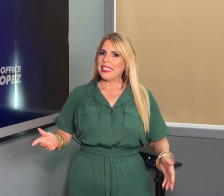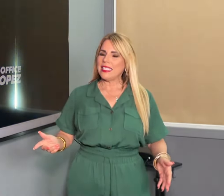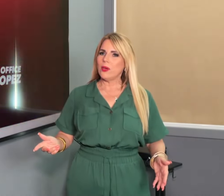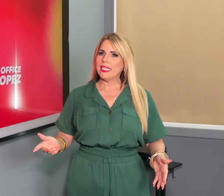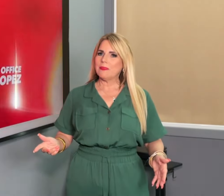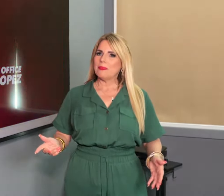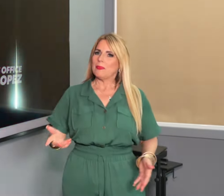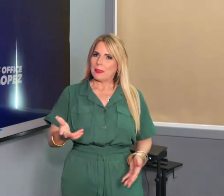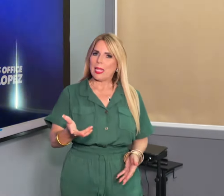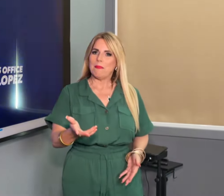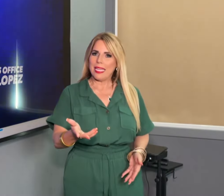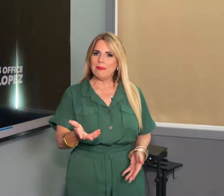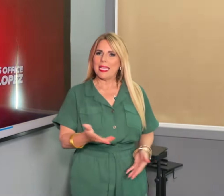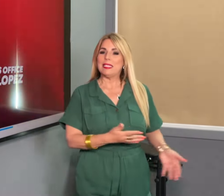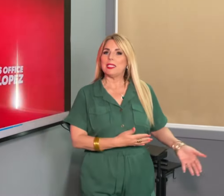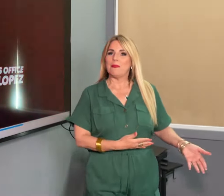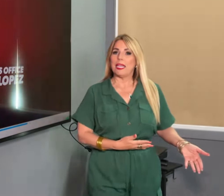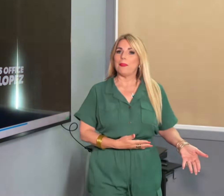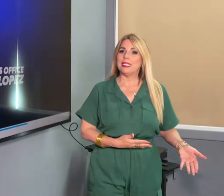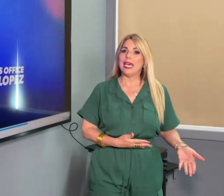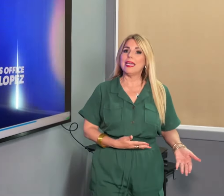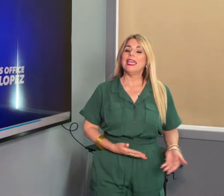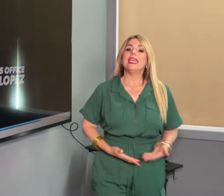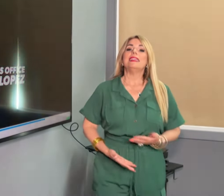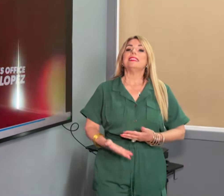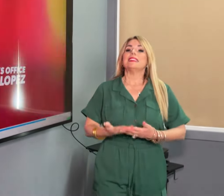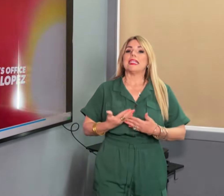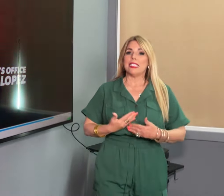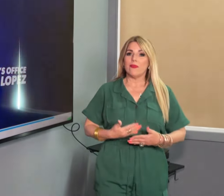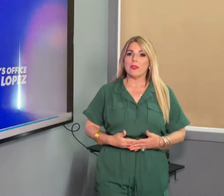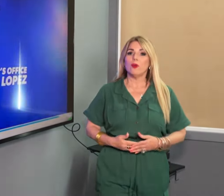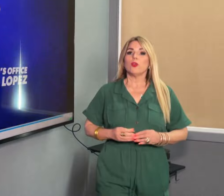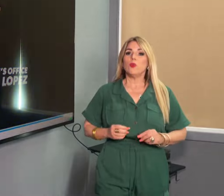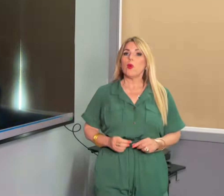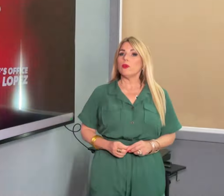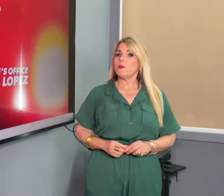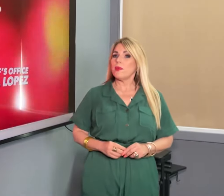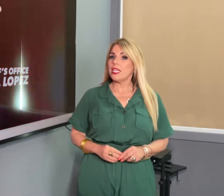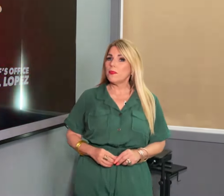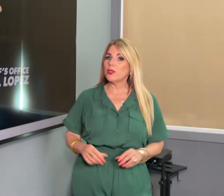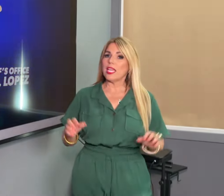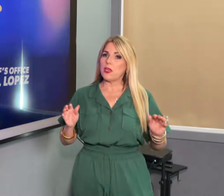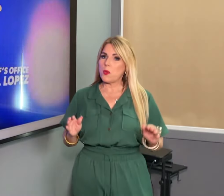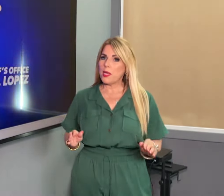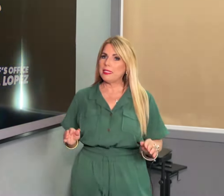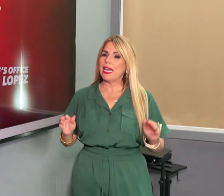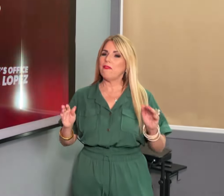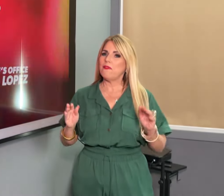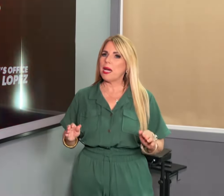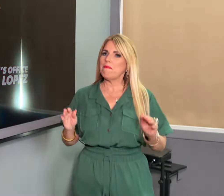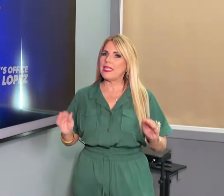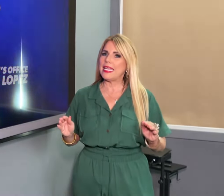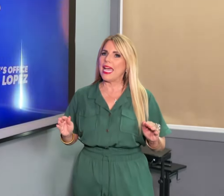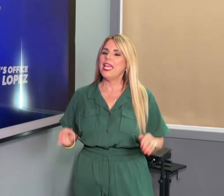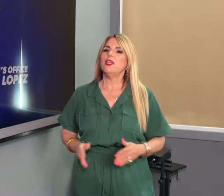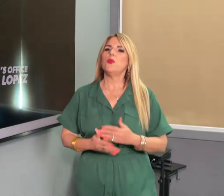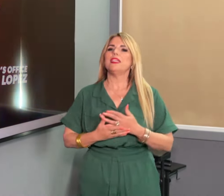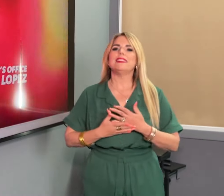y señores también esta semana pasada recibimos nuevos miembros en nuestra